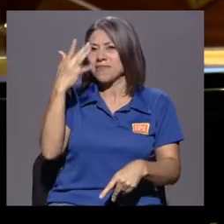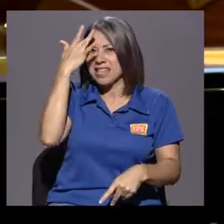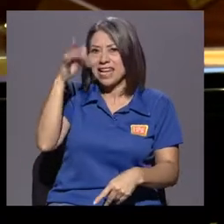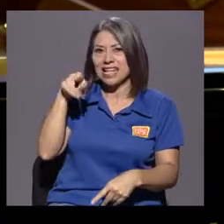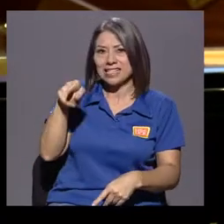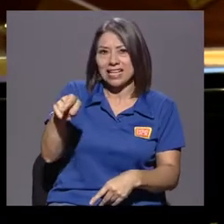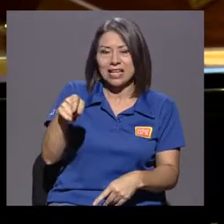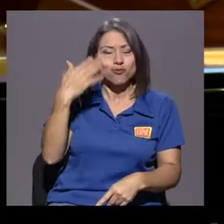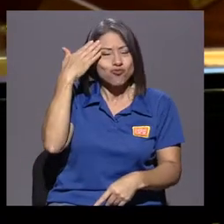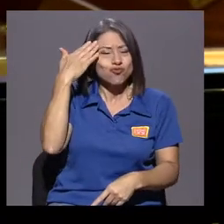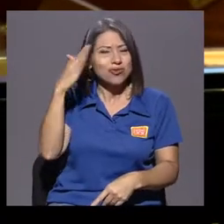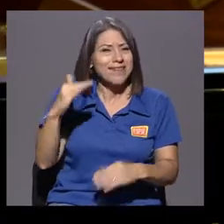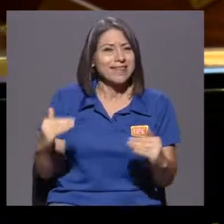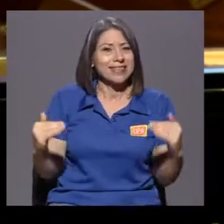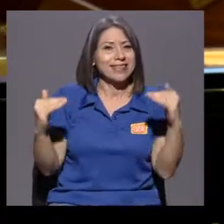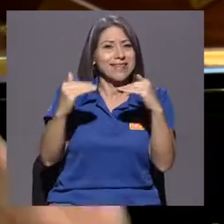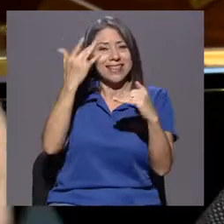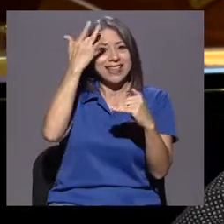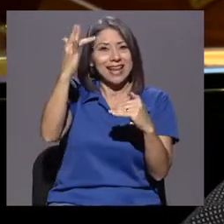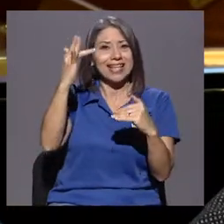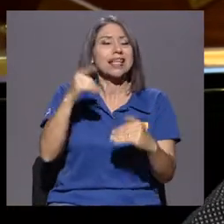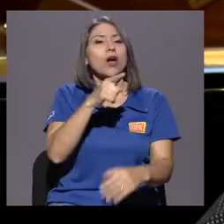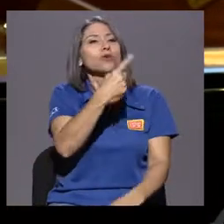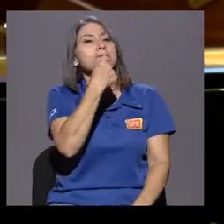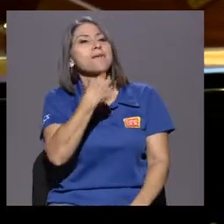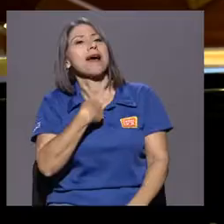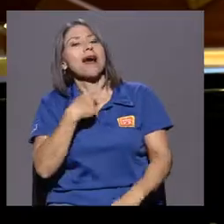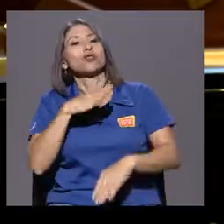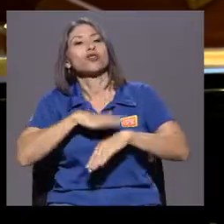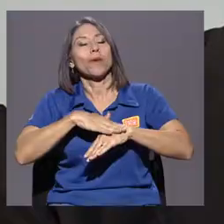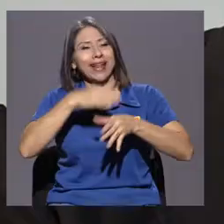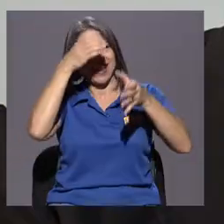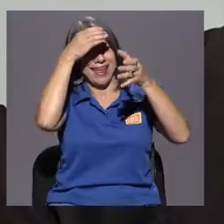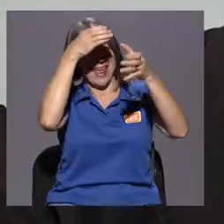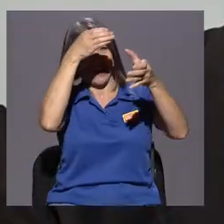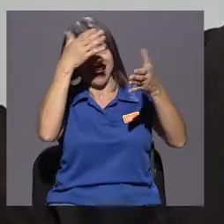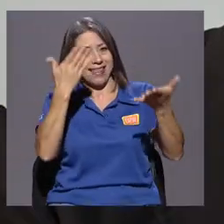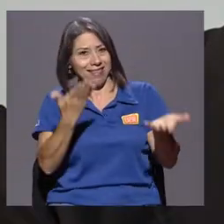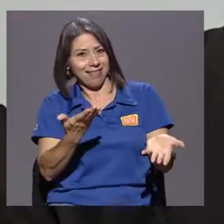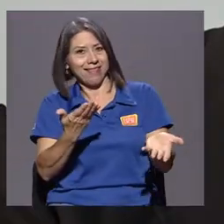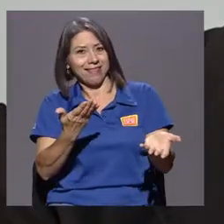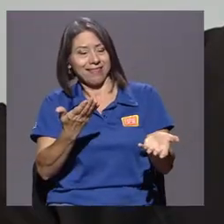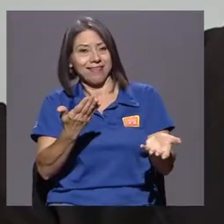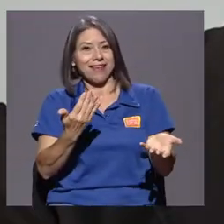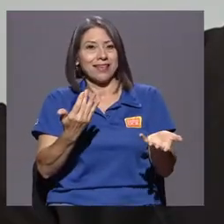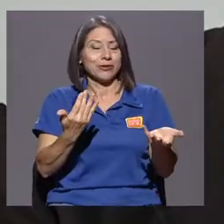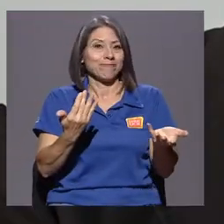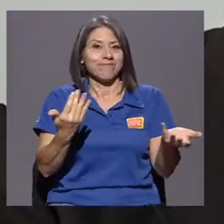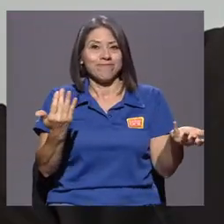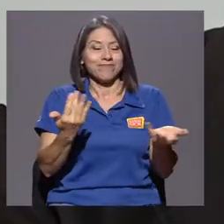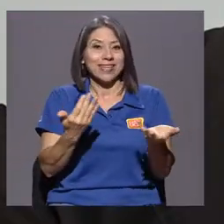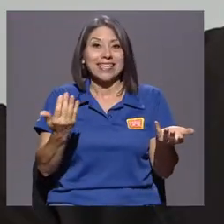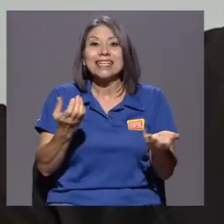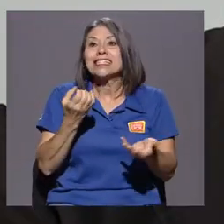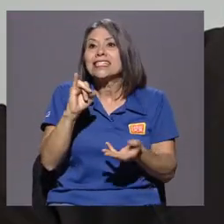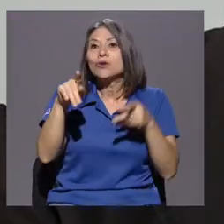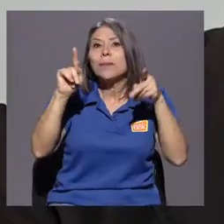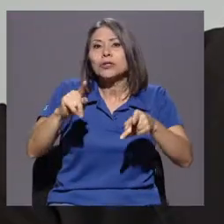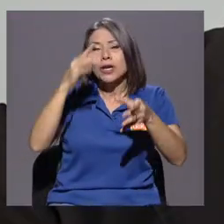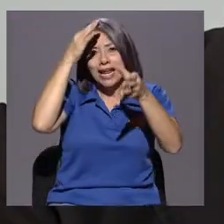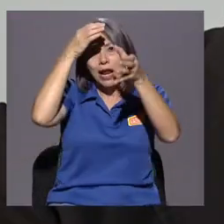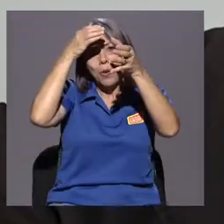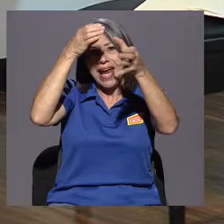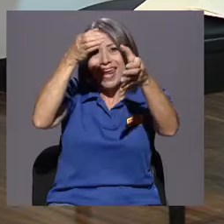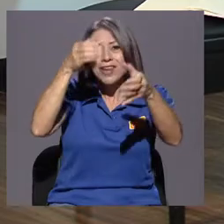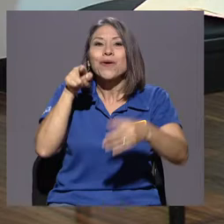sospecha el nivel de inteligencia me hablabas ahora de genialidad marlon este si alguien era un genio era